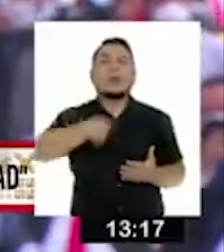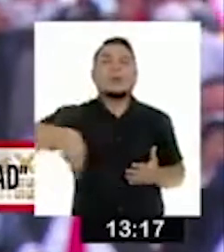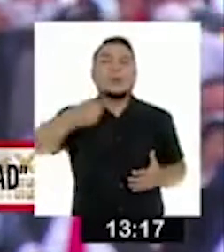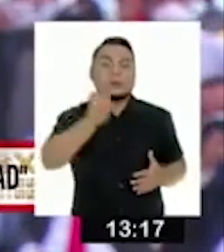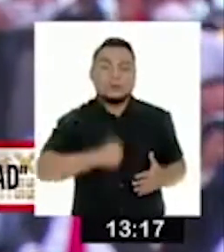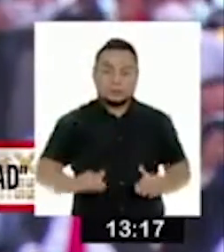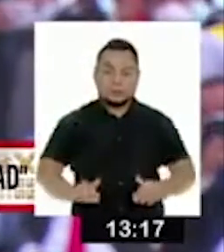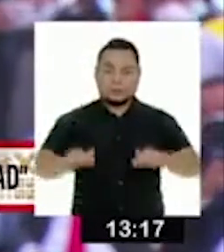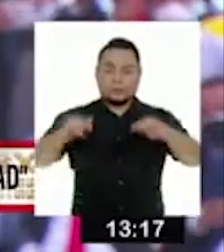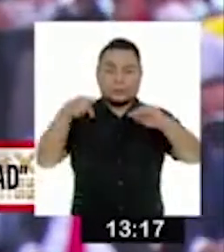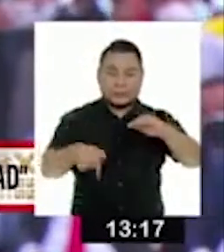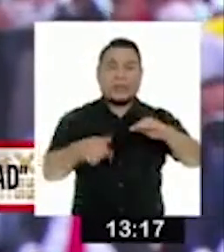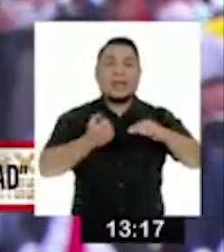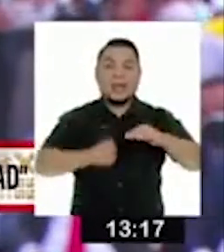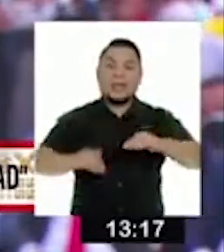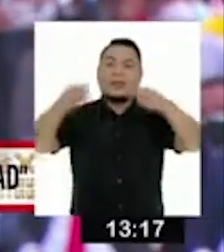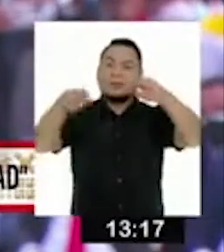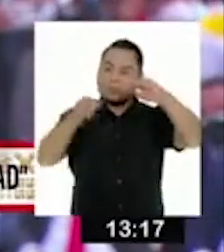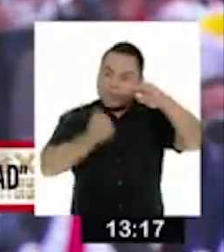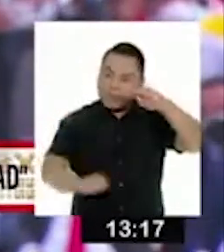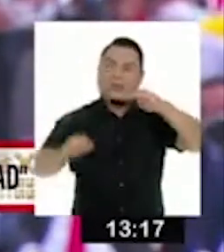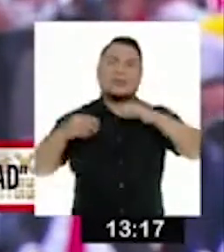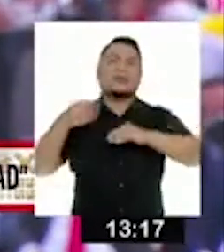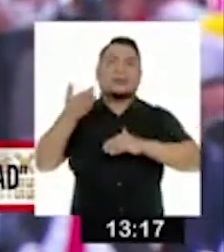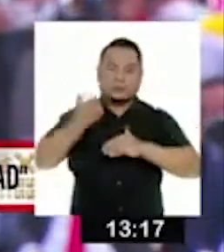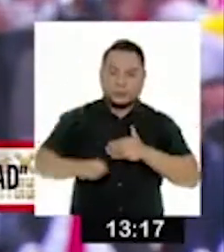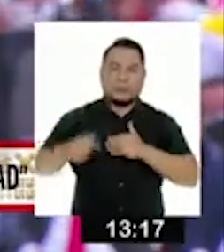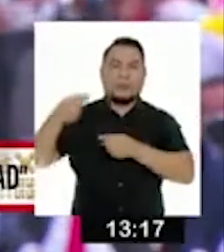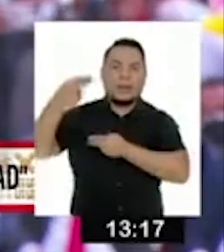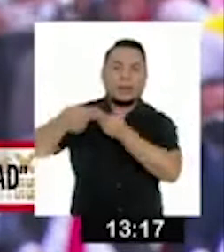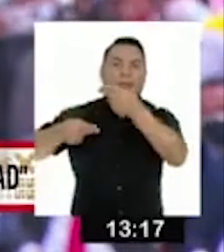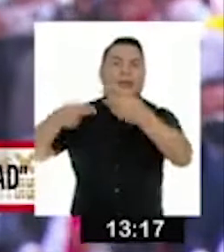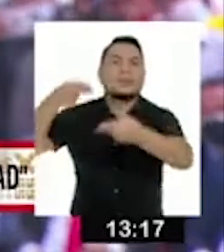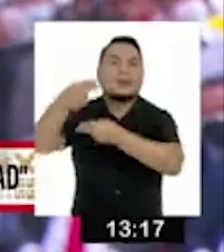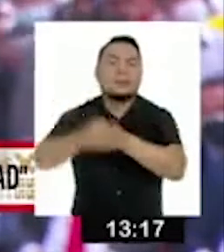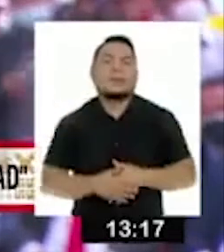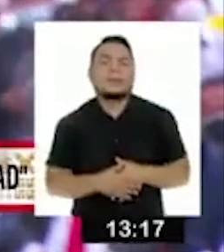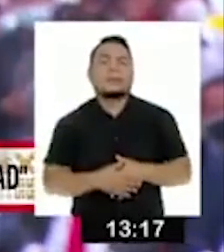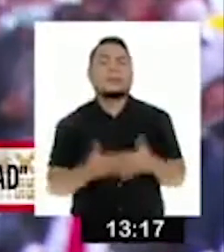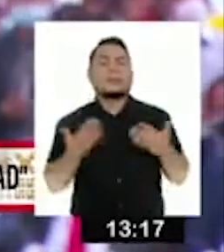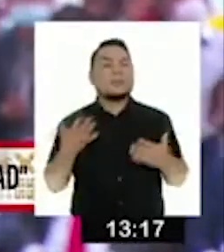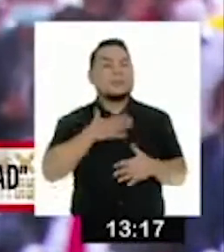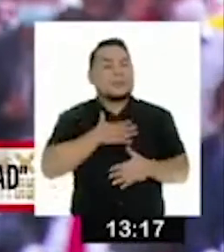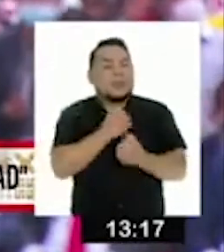hijos y los hijos de nuestros hijos. En este día, patria mía,